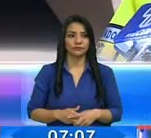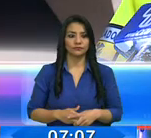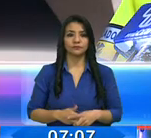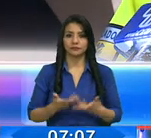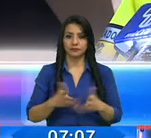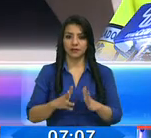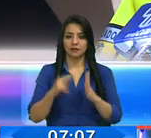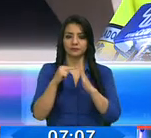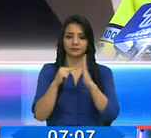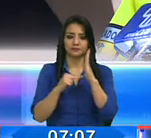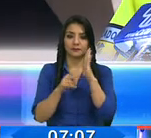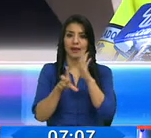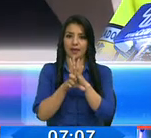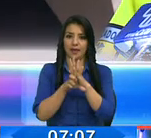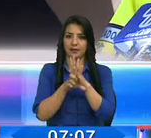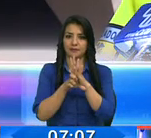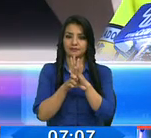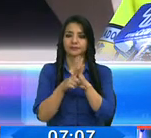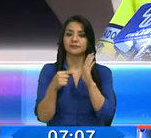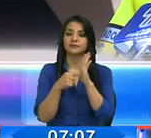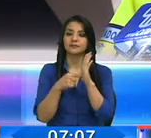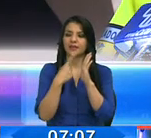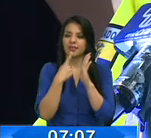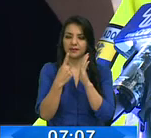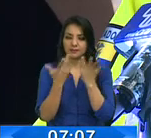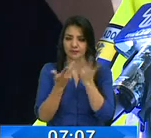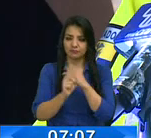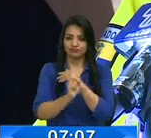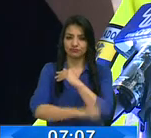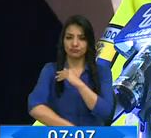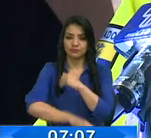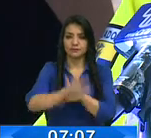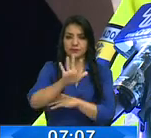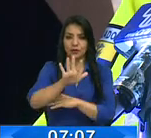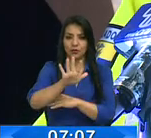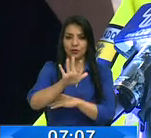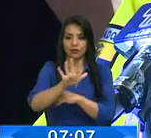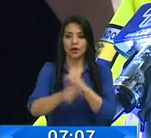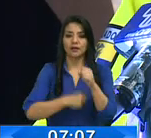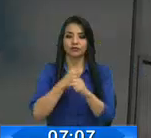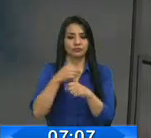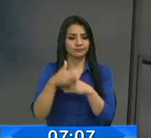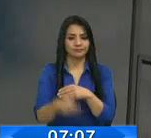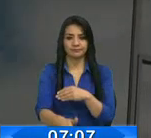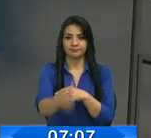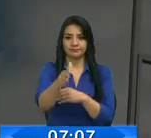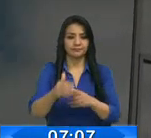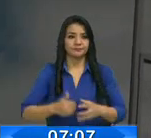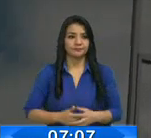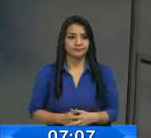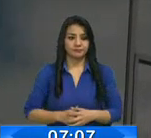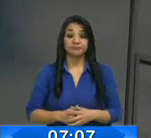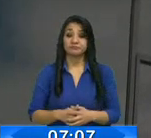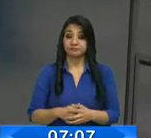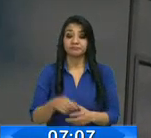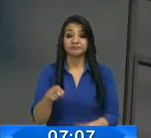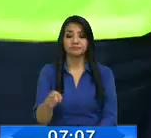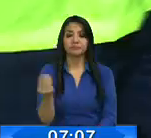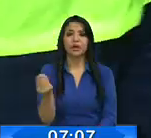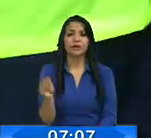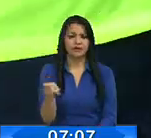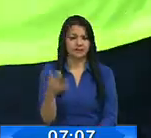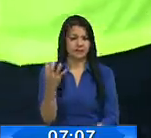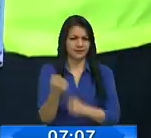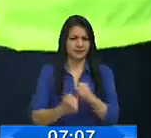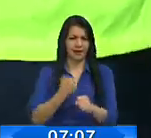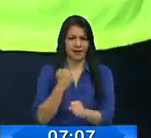a la norma jurídica vigente, está aproximadamente de 5 años en adelante. Por la situación de vulnerabilidad del